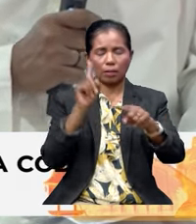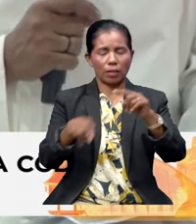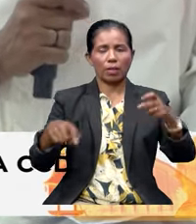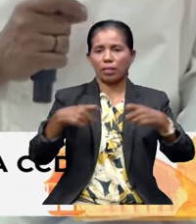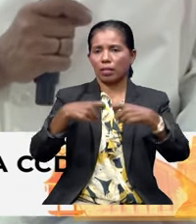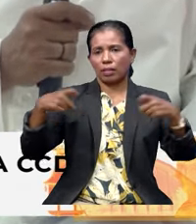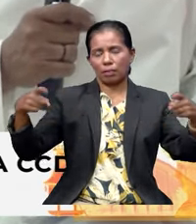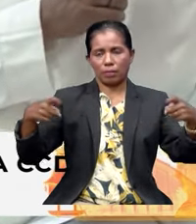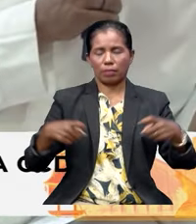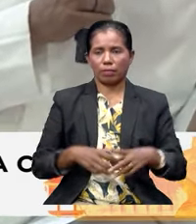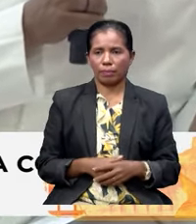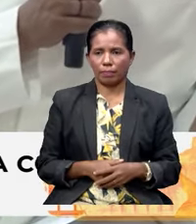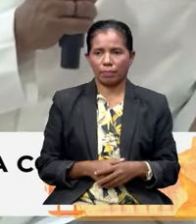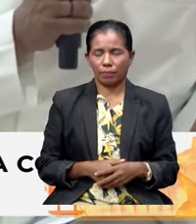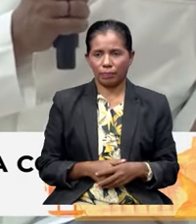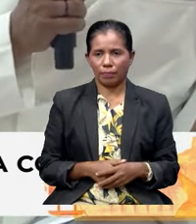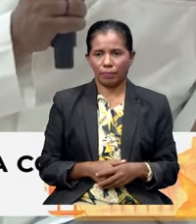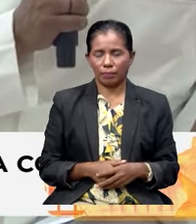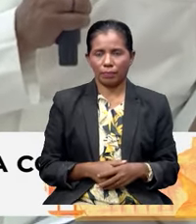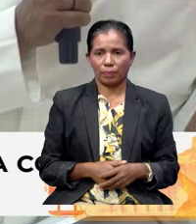ser enemigos.